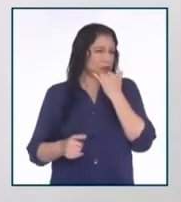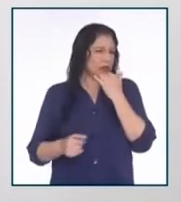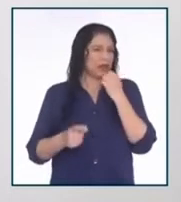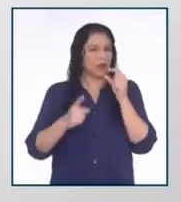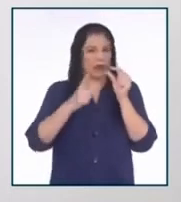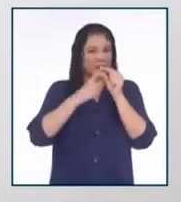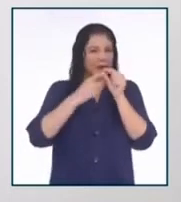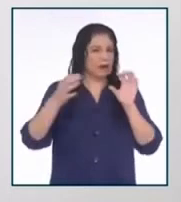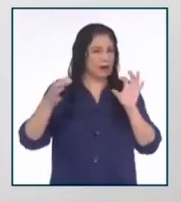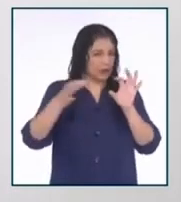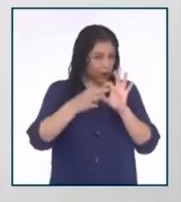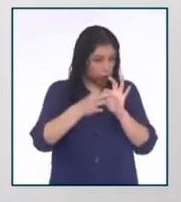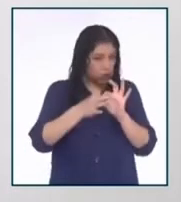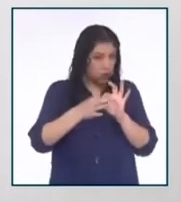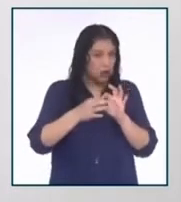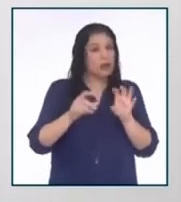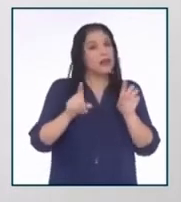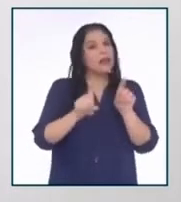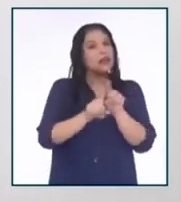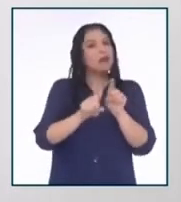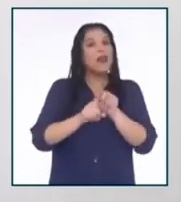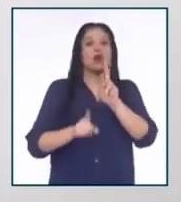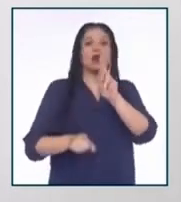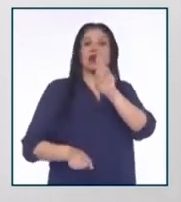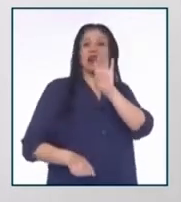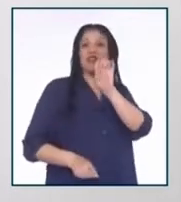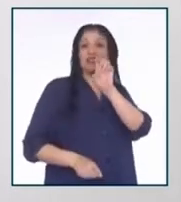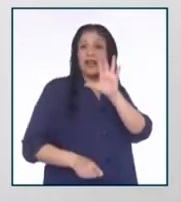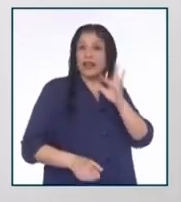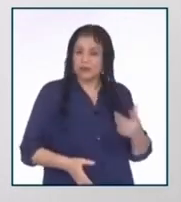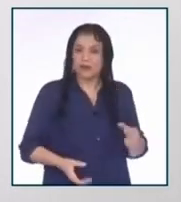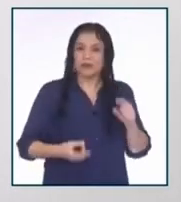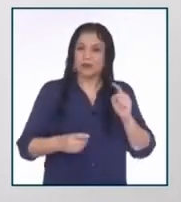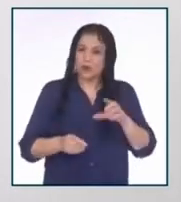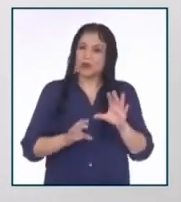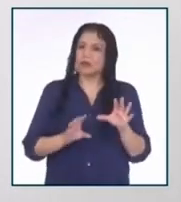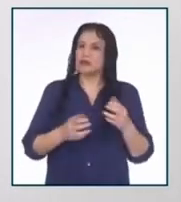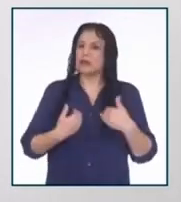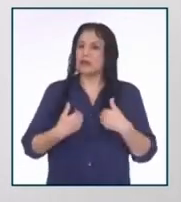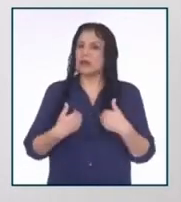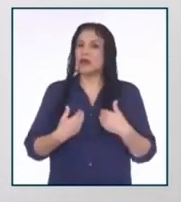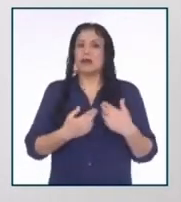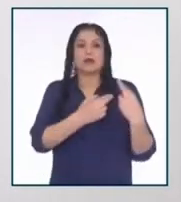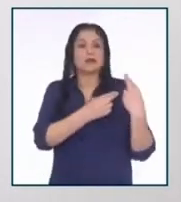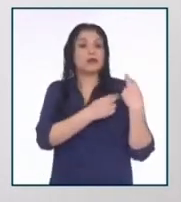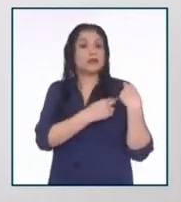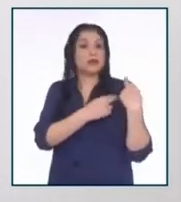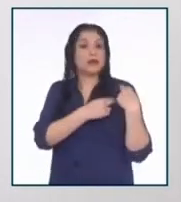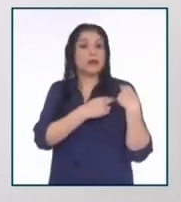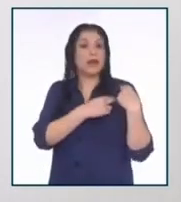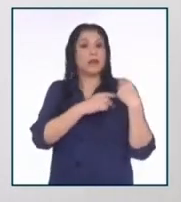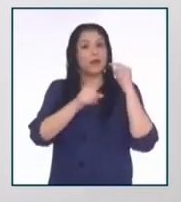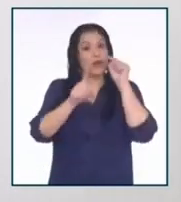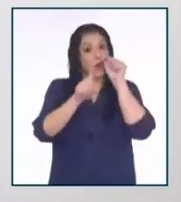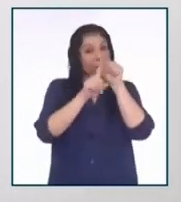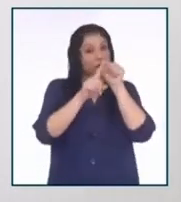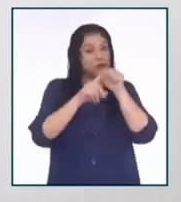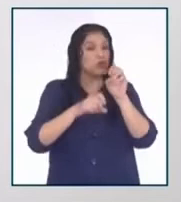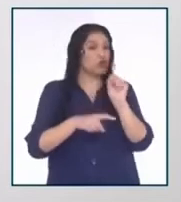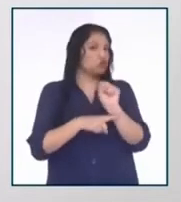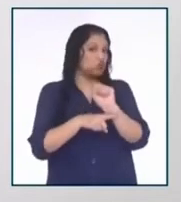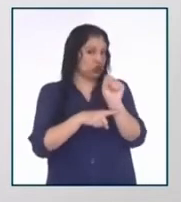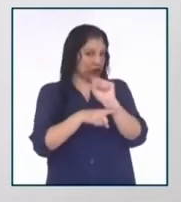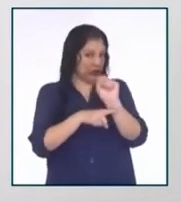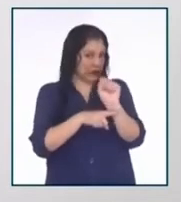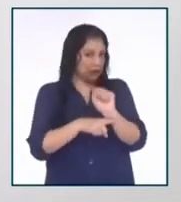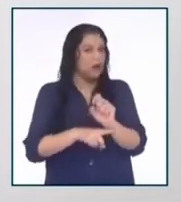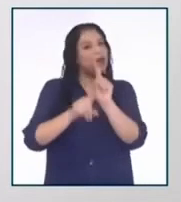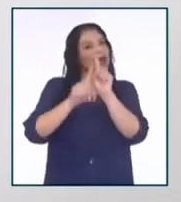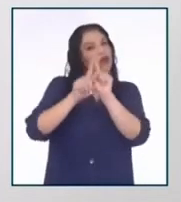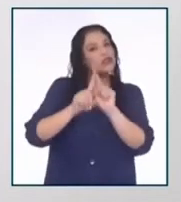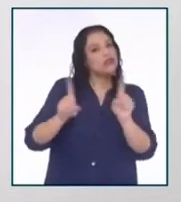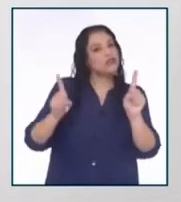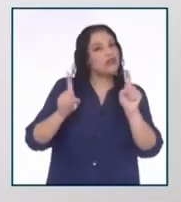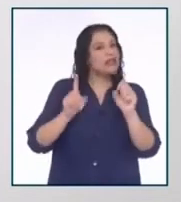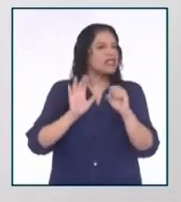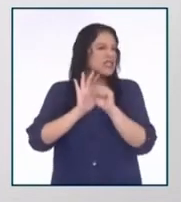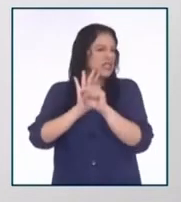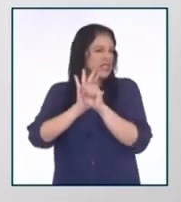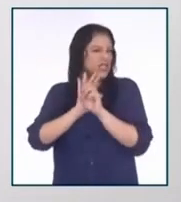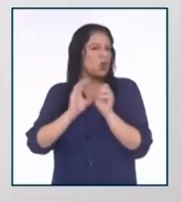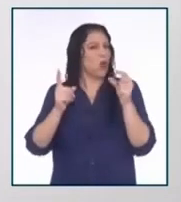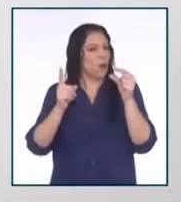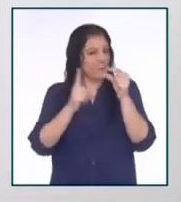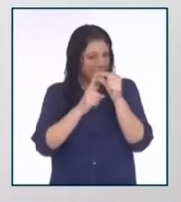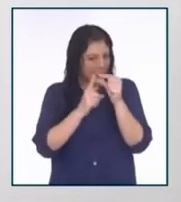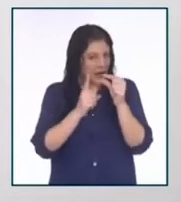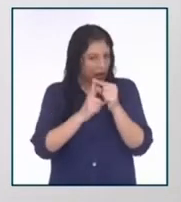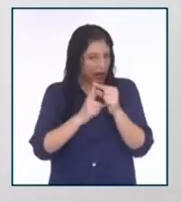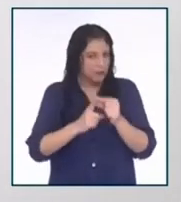modo similar, los referentes, al cumplir la función de señalar un mismo sustantivo con diferentes signos o